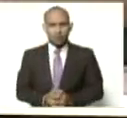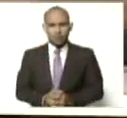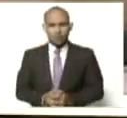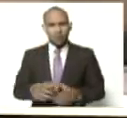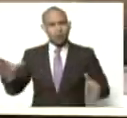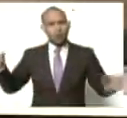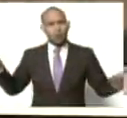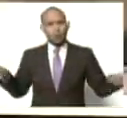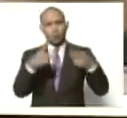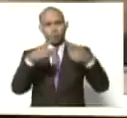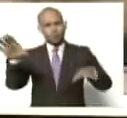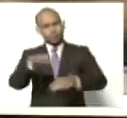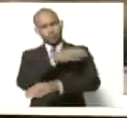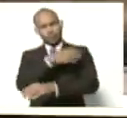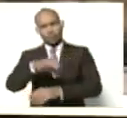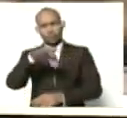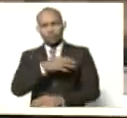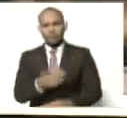¡Música!